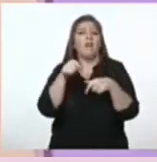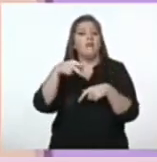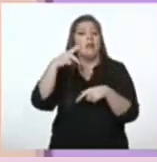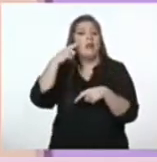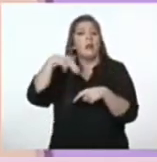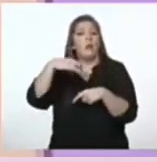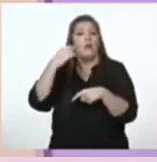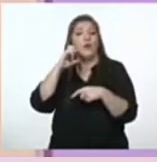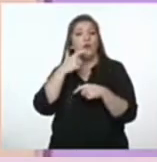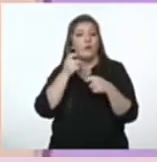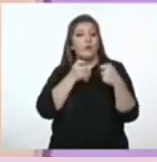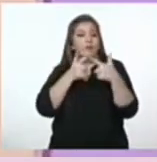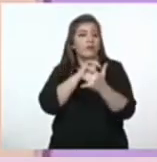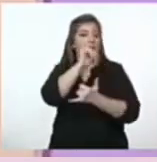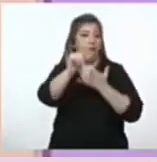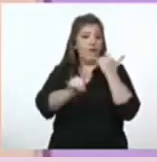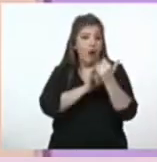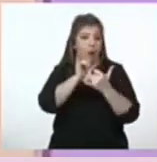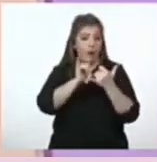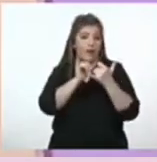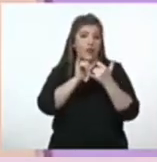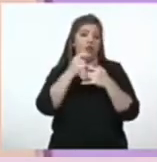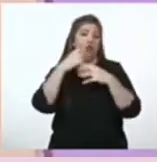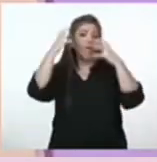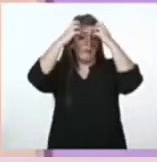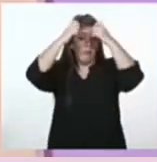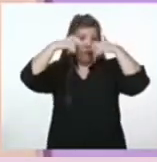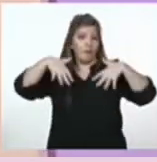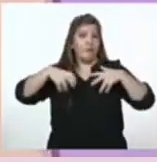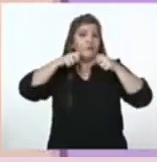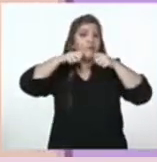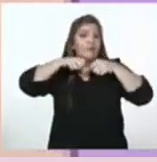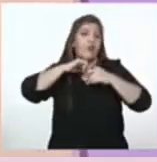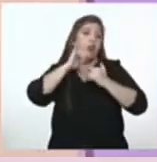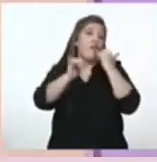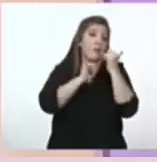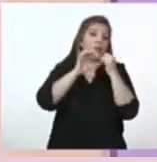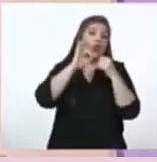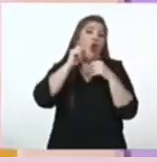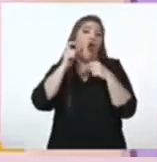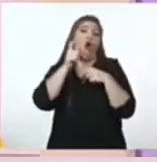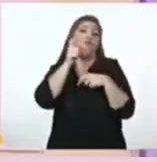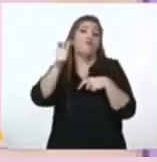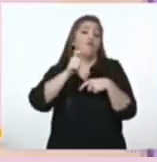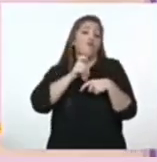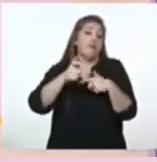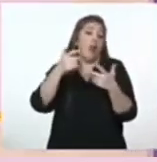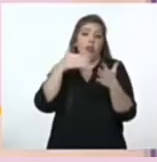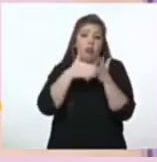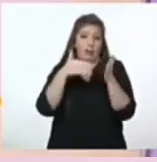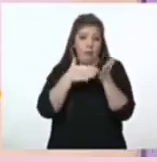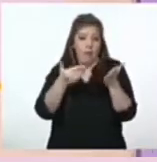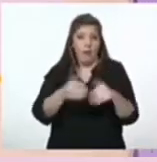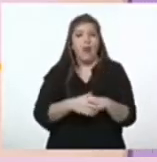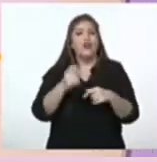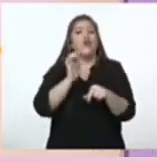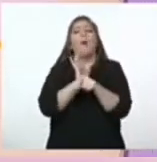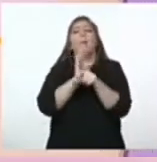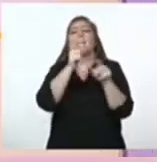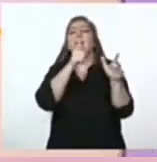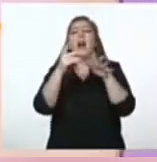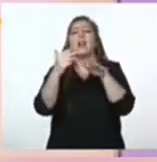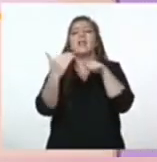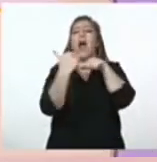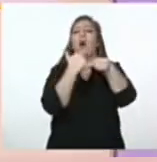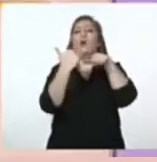E información desde y hacia el sistema nervioso central. Son como las grandes autopistas del cuerpo, por donde va a estar circulando la